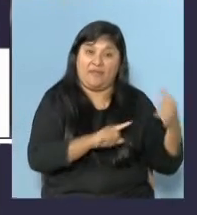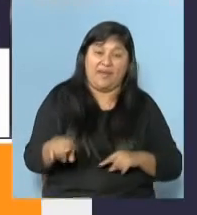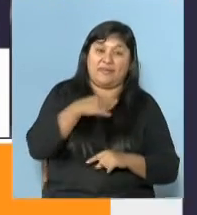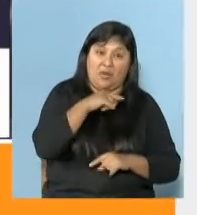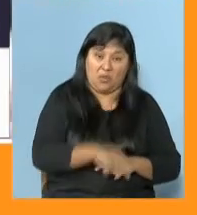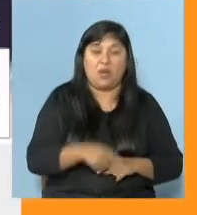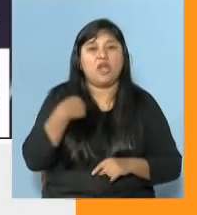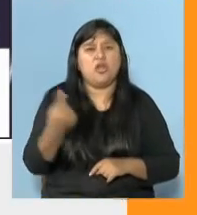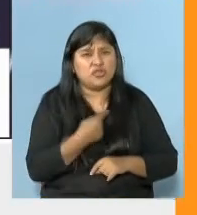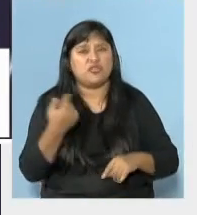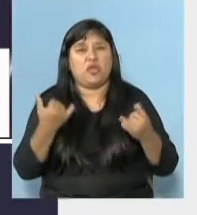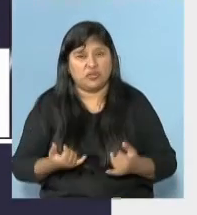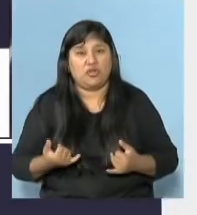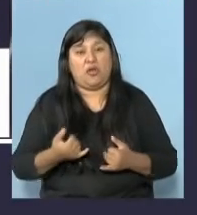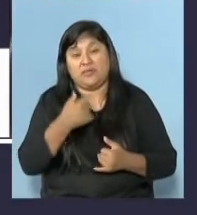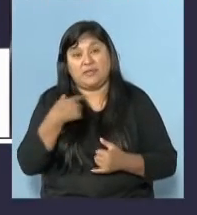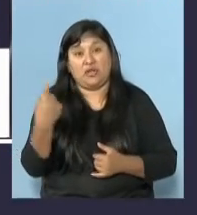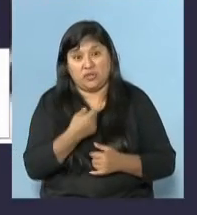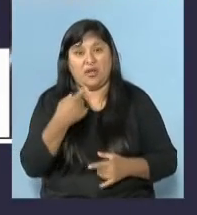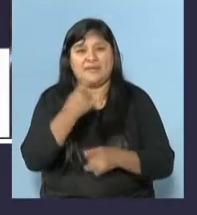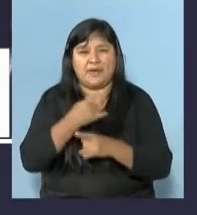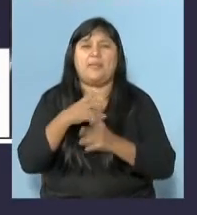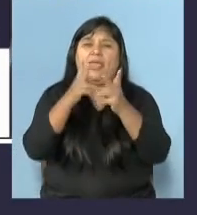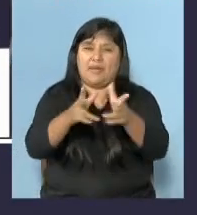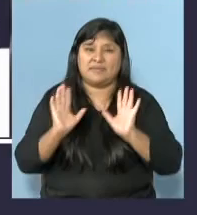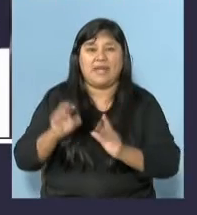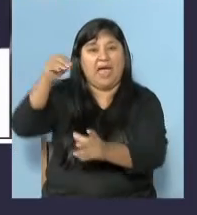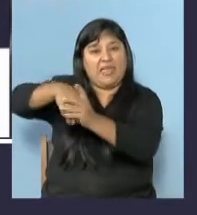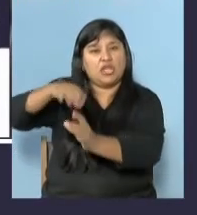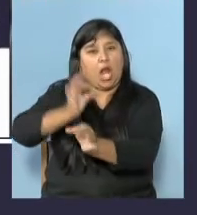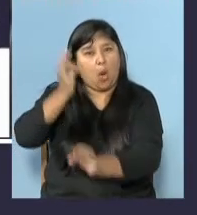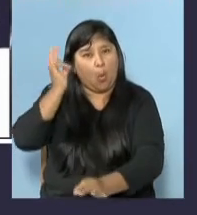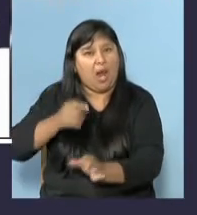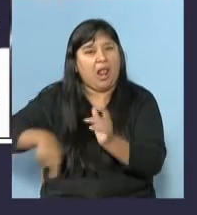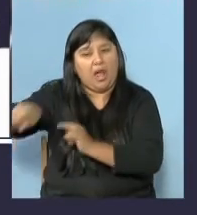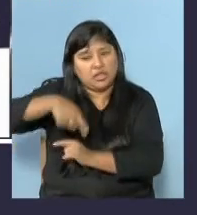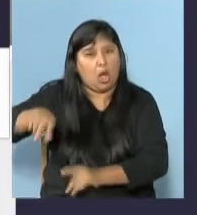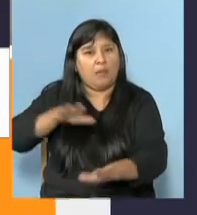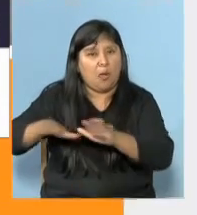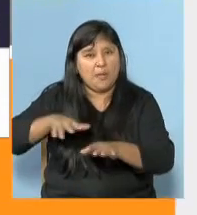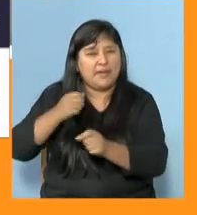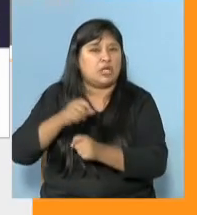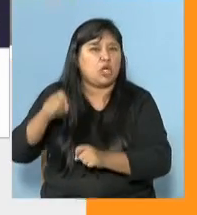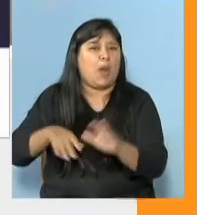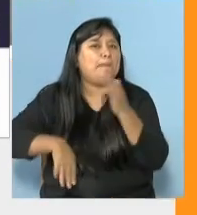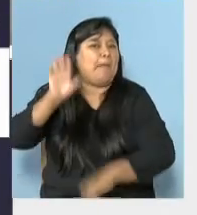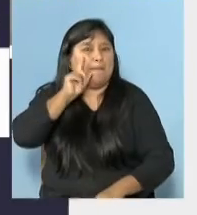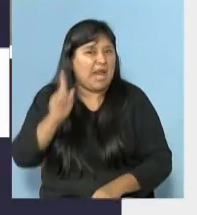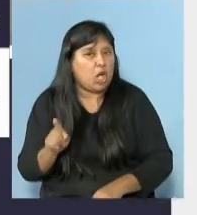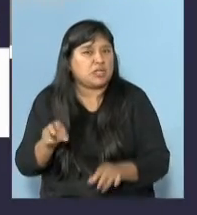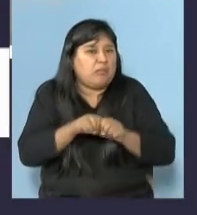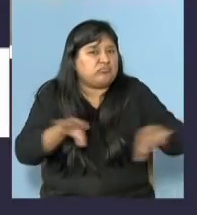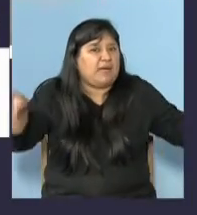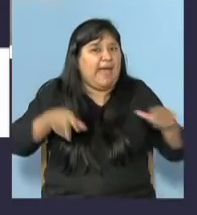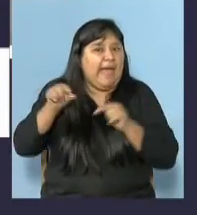actividad adentro de la escuela no es quizás la que genera el mayor riesgo. Tengamos en cuenta también que los niños y